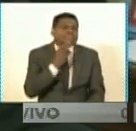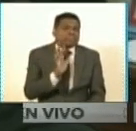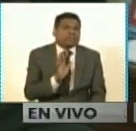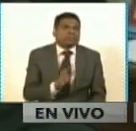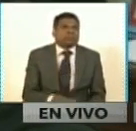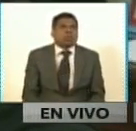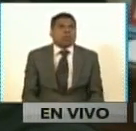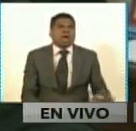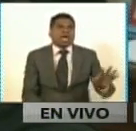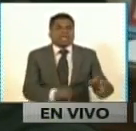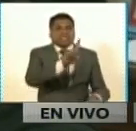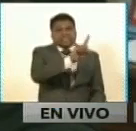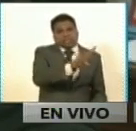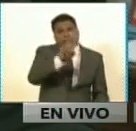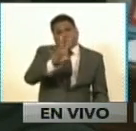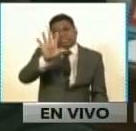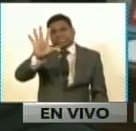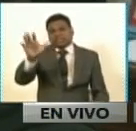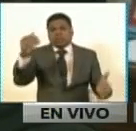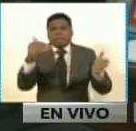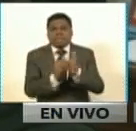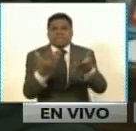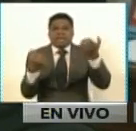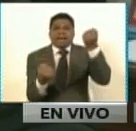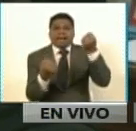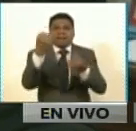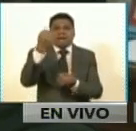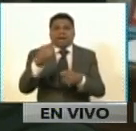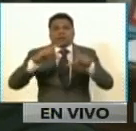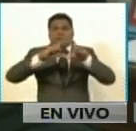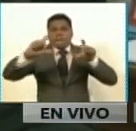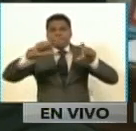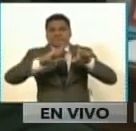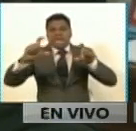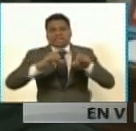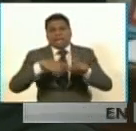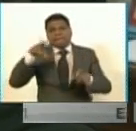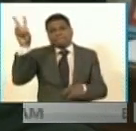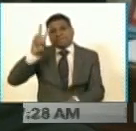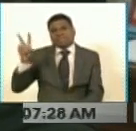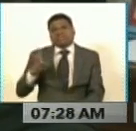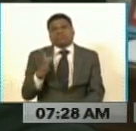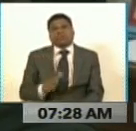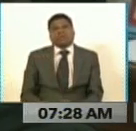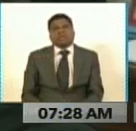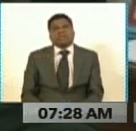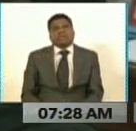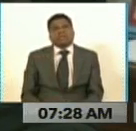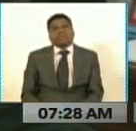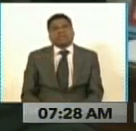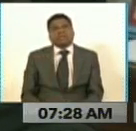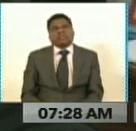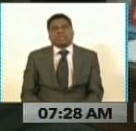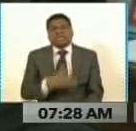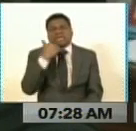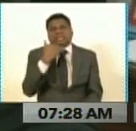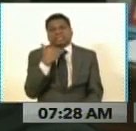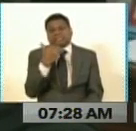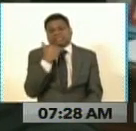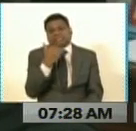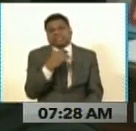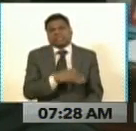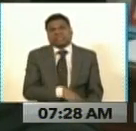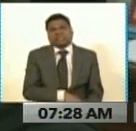hay 125000 vehículos con placas venezolanas en el departamento del Norte Santander